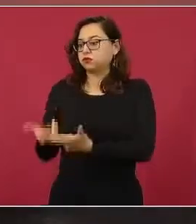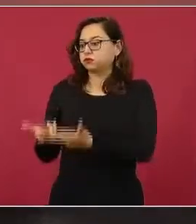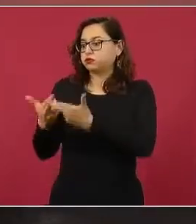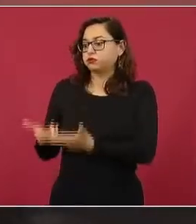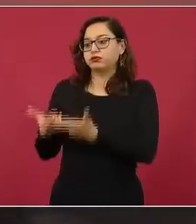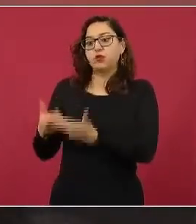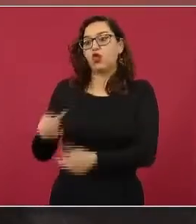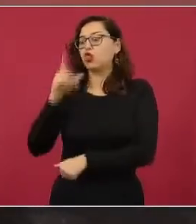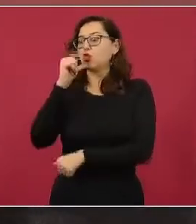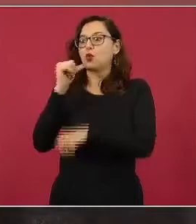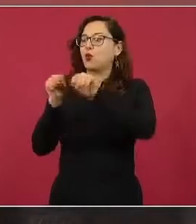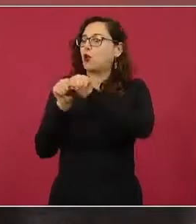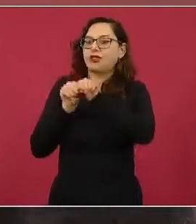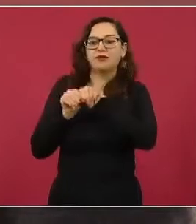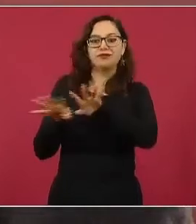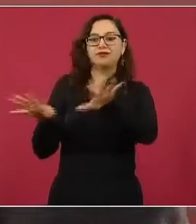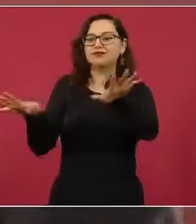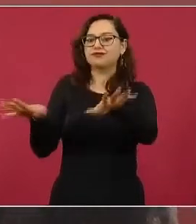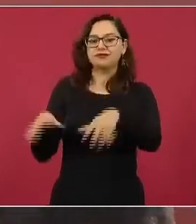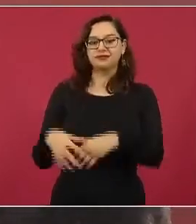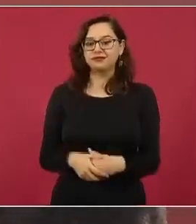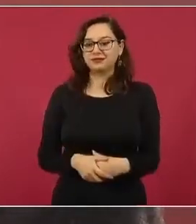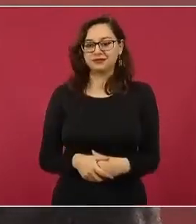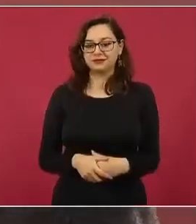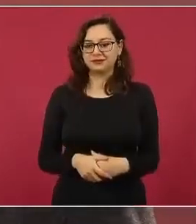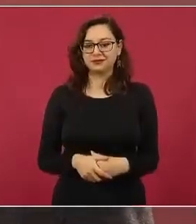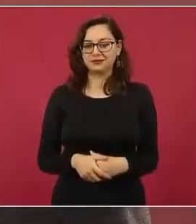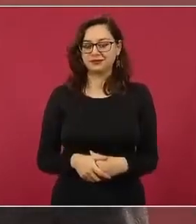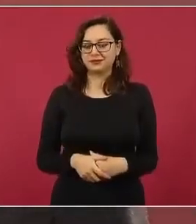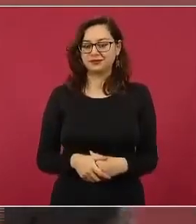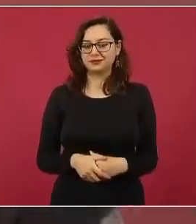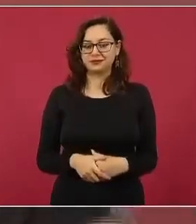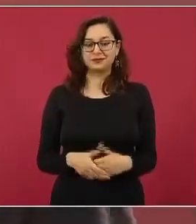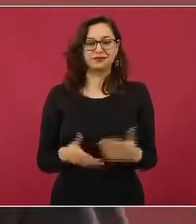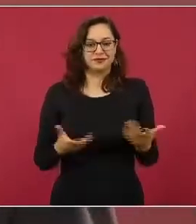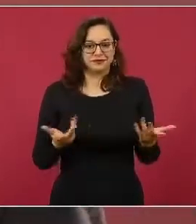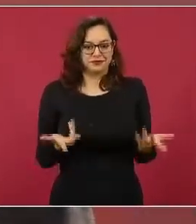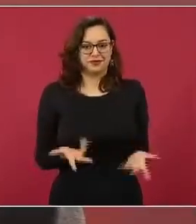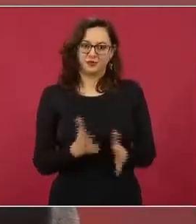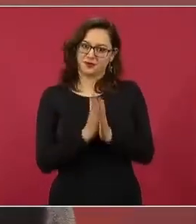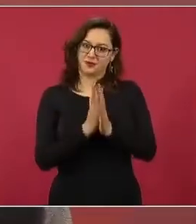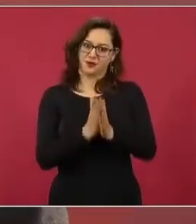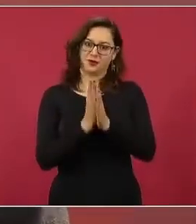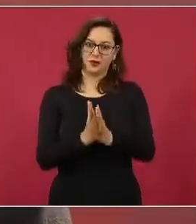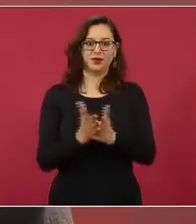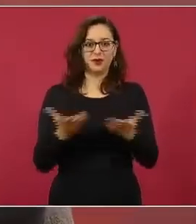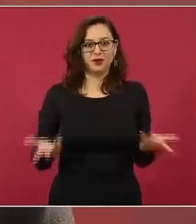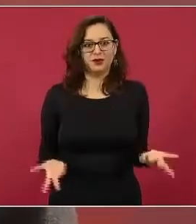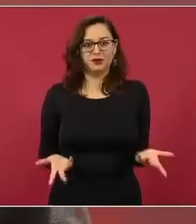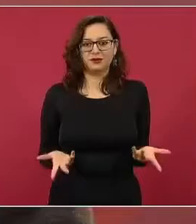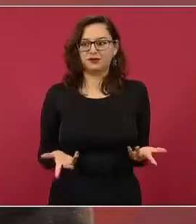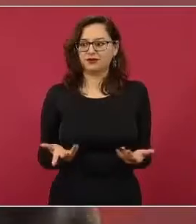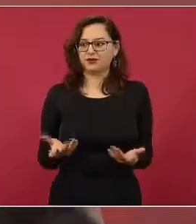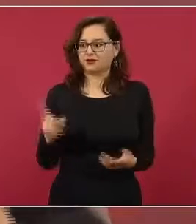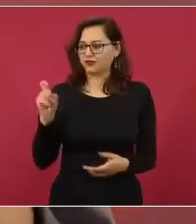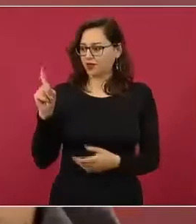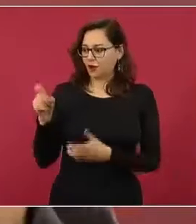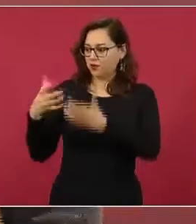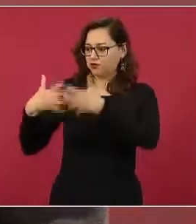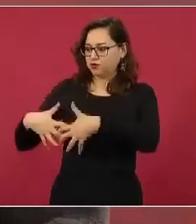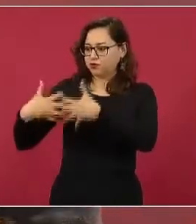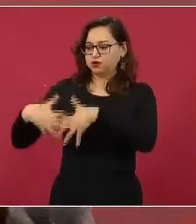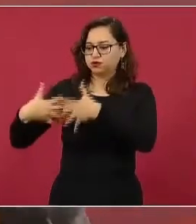que la energía eléctrica que se produce en las presas, en las hidroeléctricas,